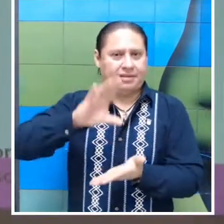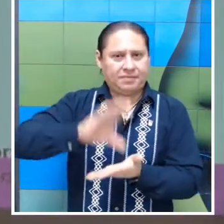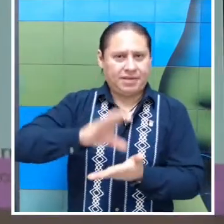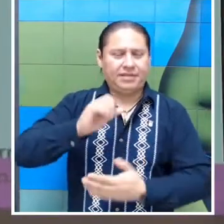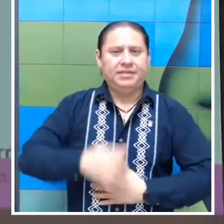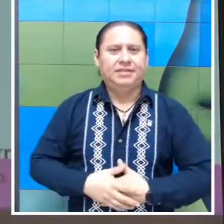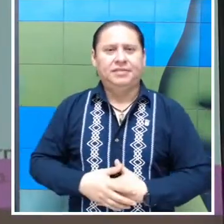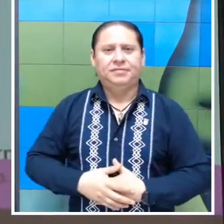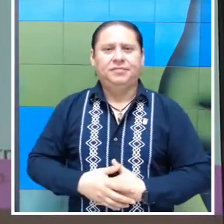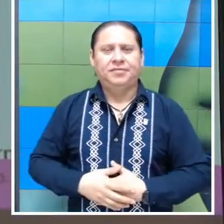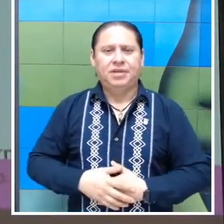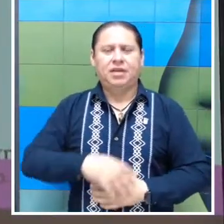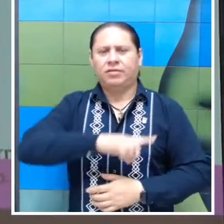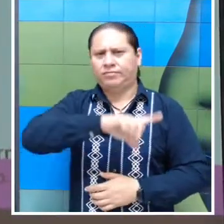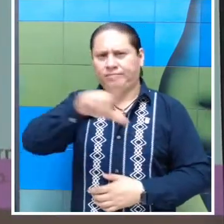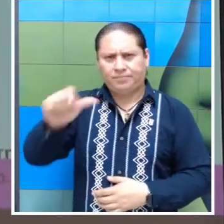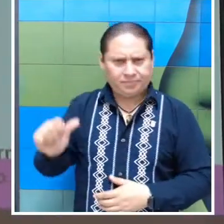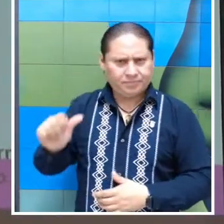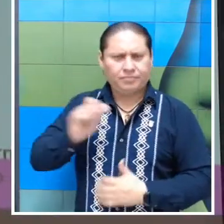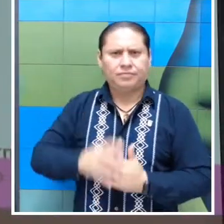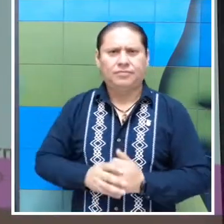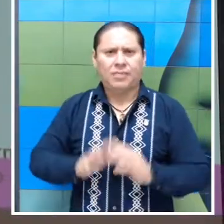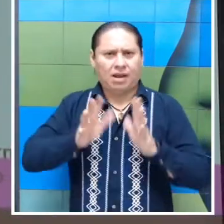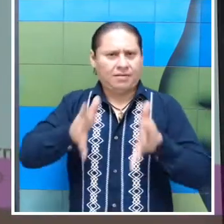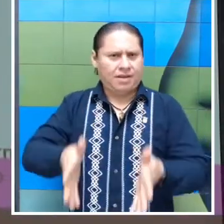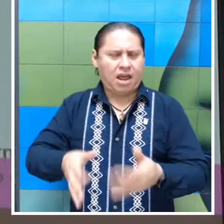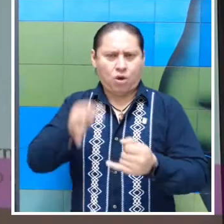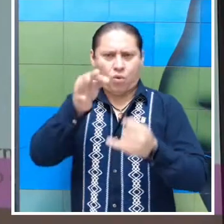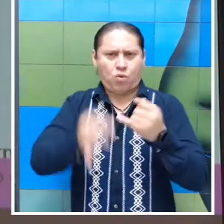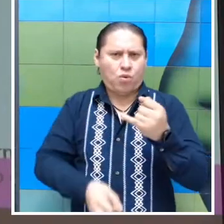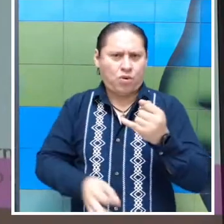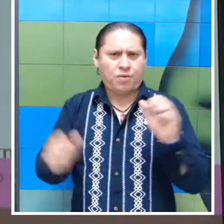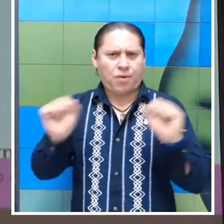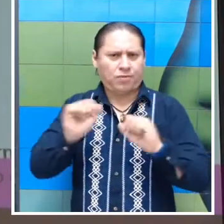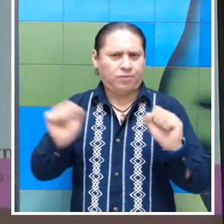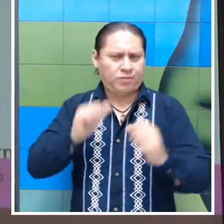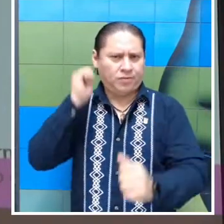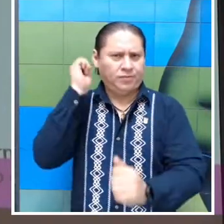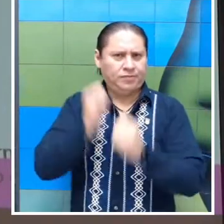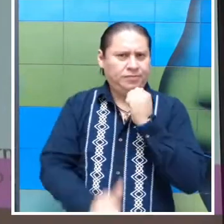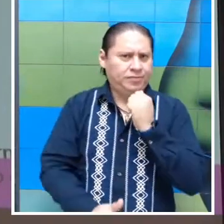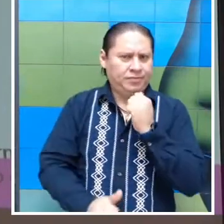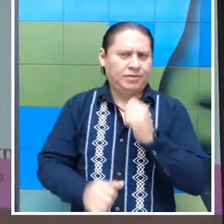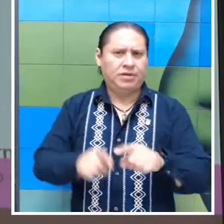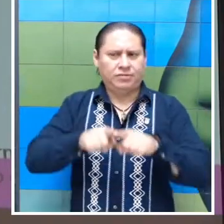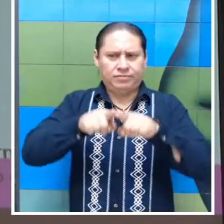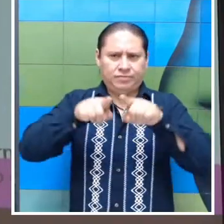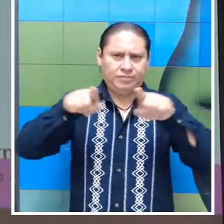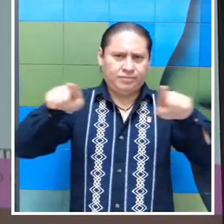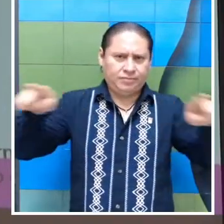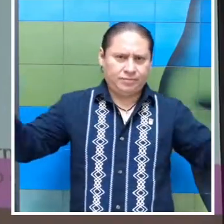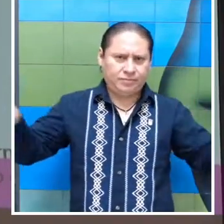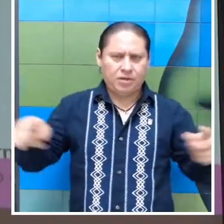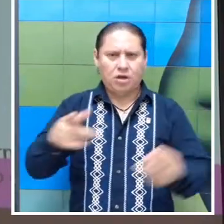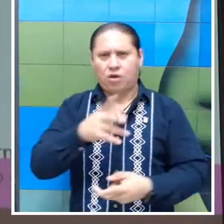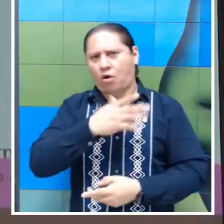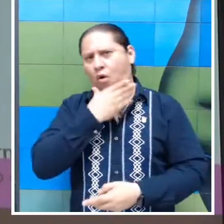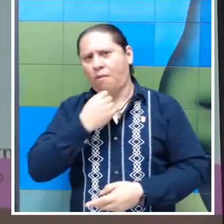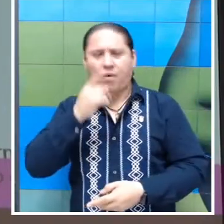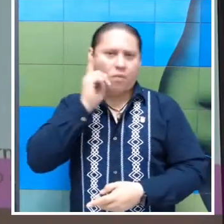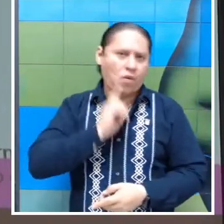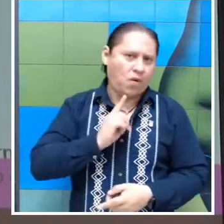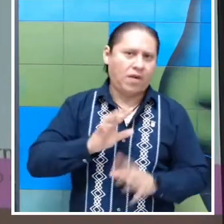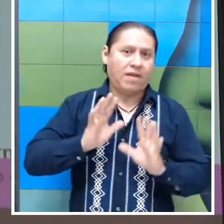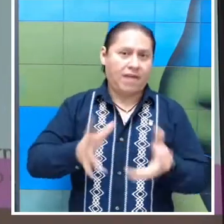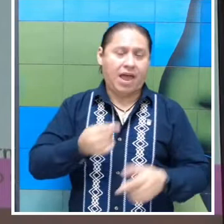discapacitados. Posteriormente, que ya llegue el último competidor en la distancia en ambas ramas, empezaremos